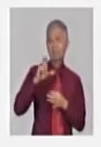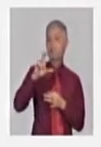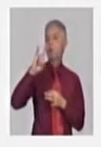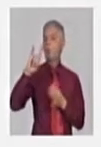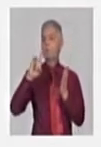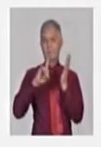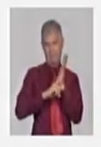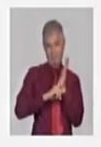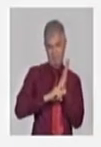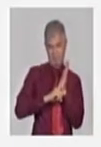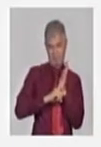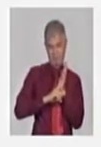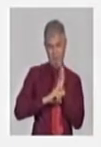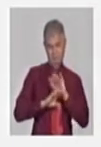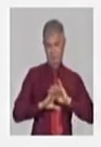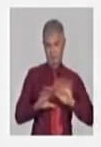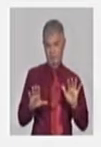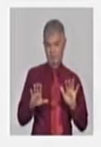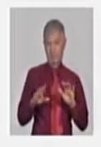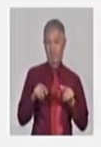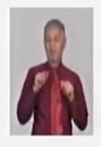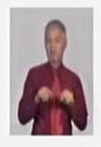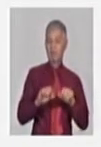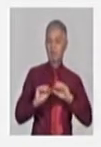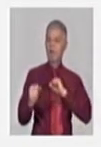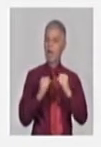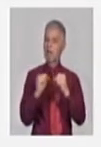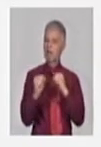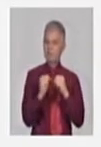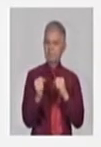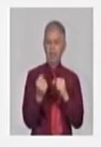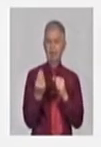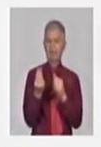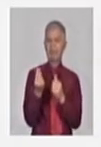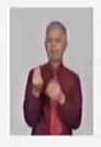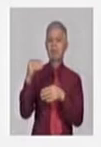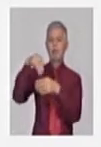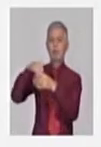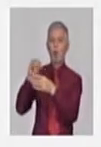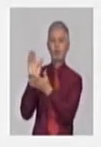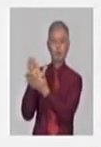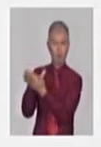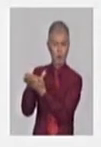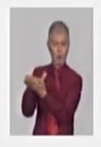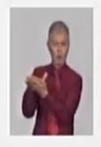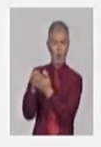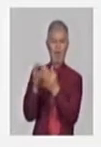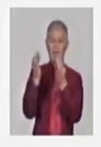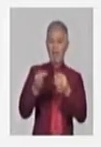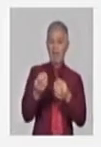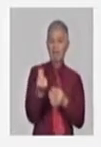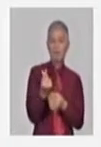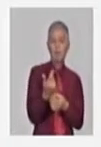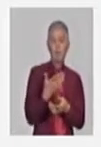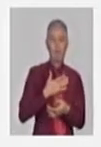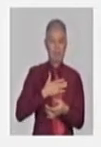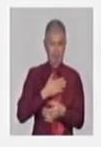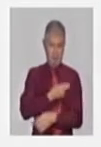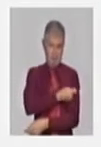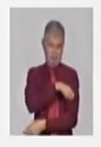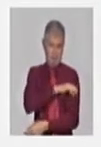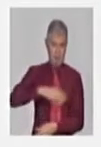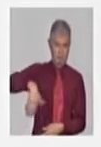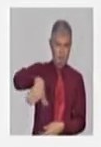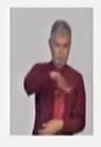a ese tema, y se garantizan los depósitos y efectivos en poder de la población a la tasa de cambio